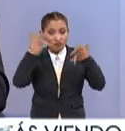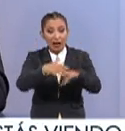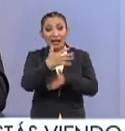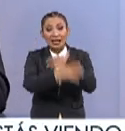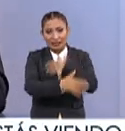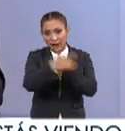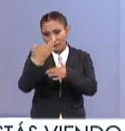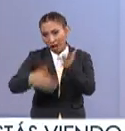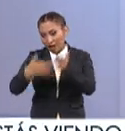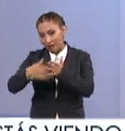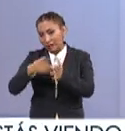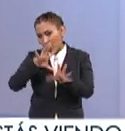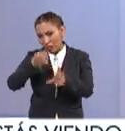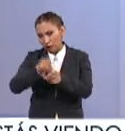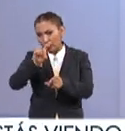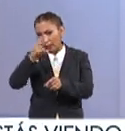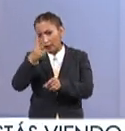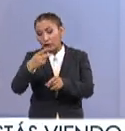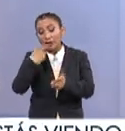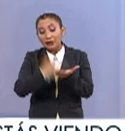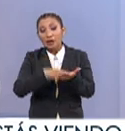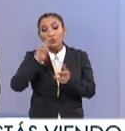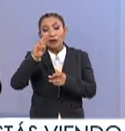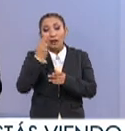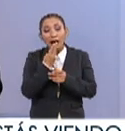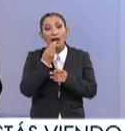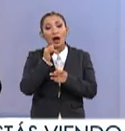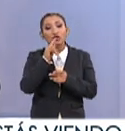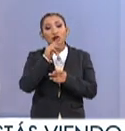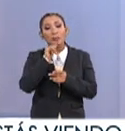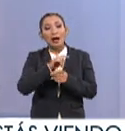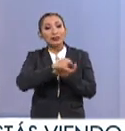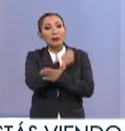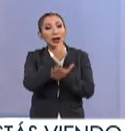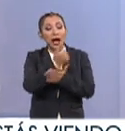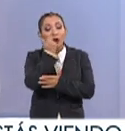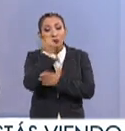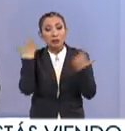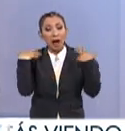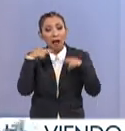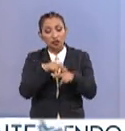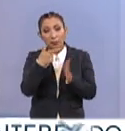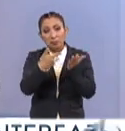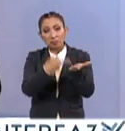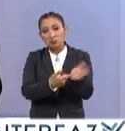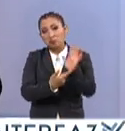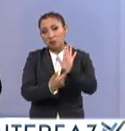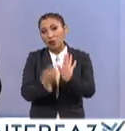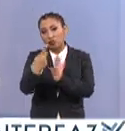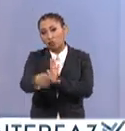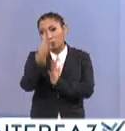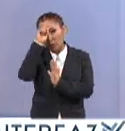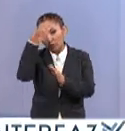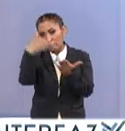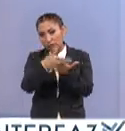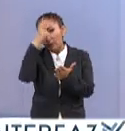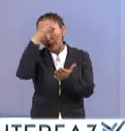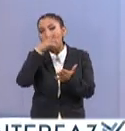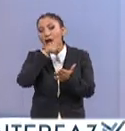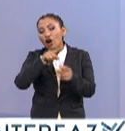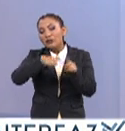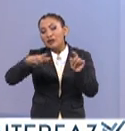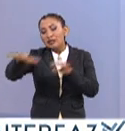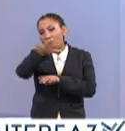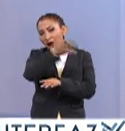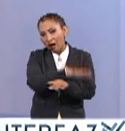de 32 en la Universidad Autónoma de Tamaulipas, donde estudiantes y docentes presentaron sus propuestas para mejorar